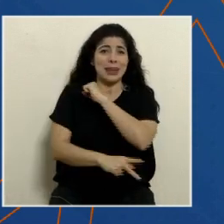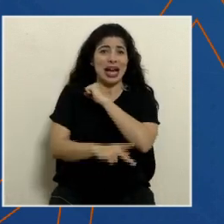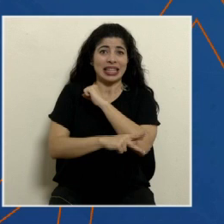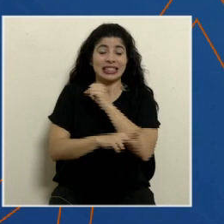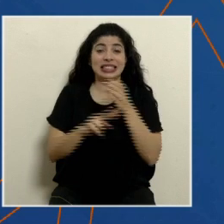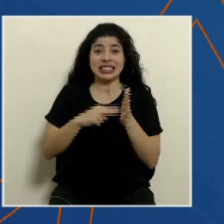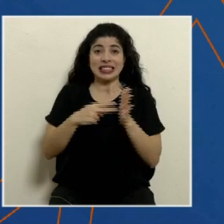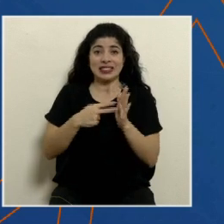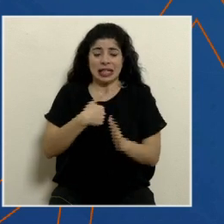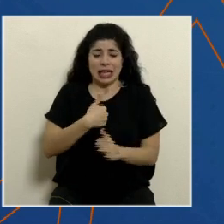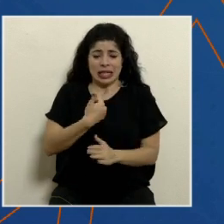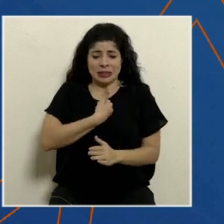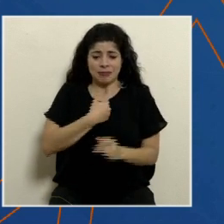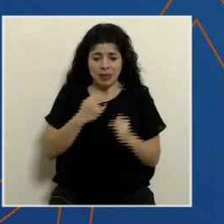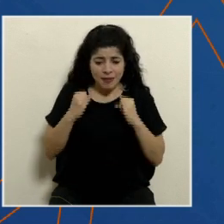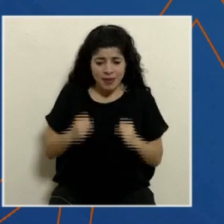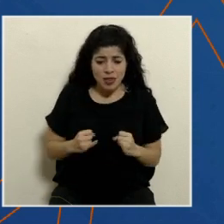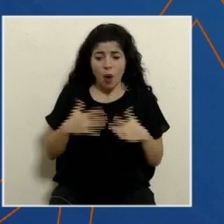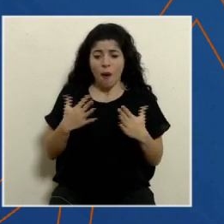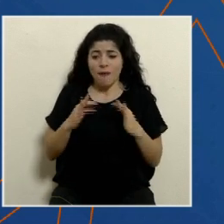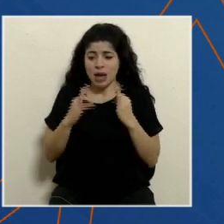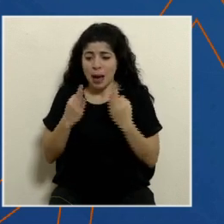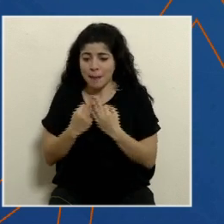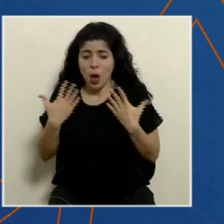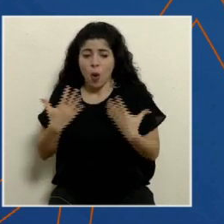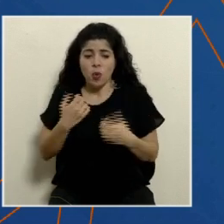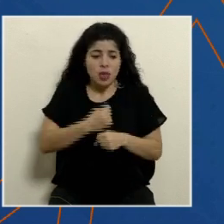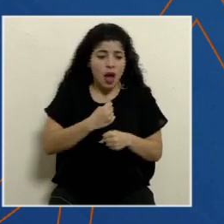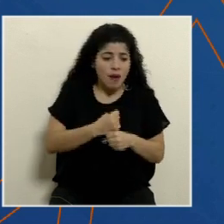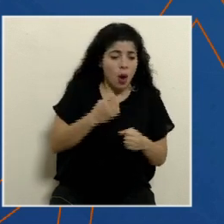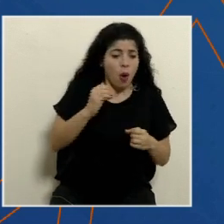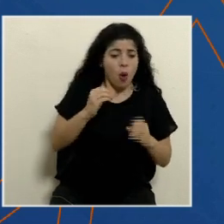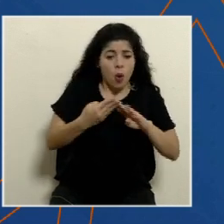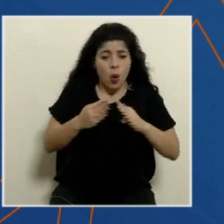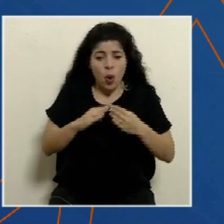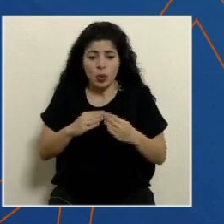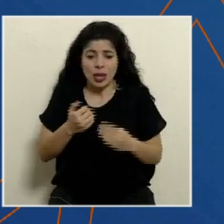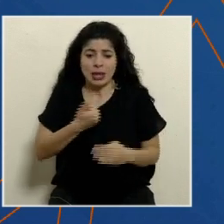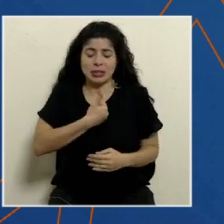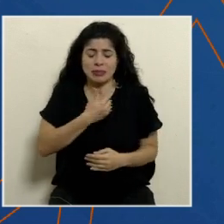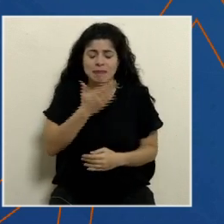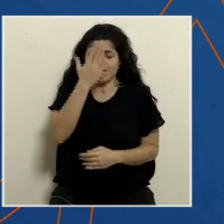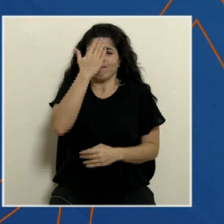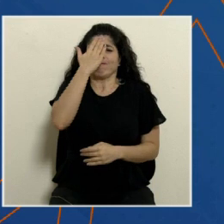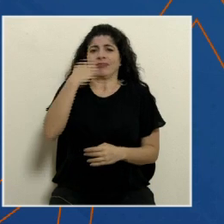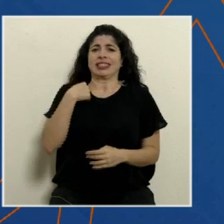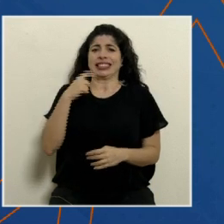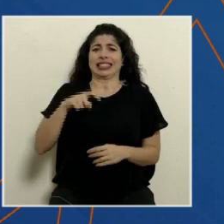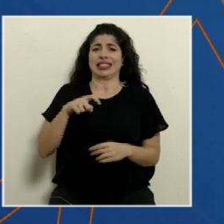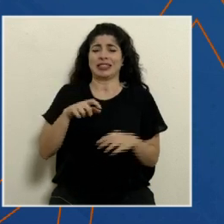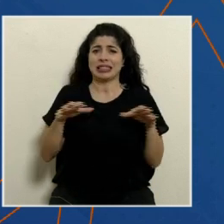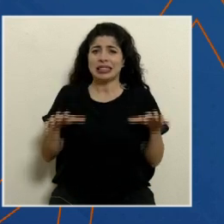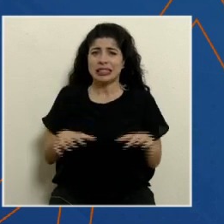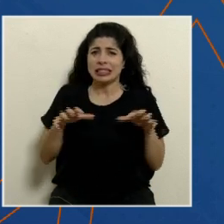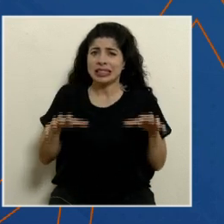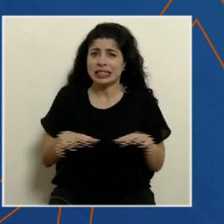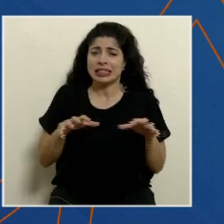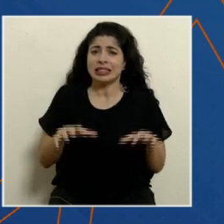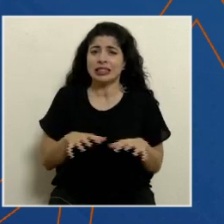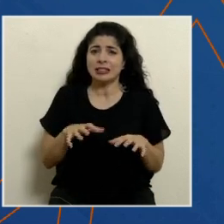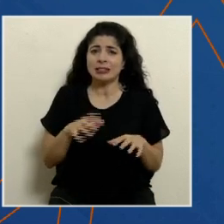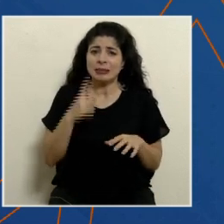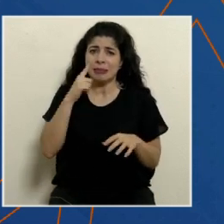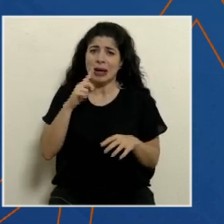plano individual, familiar, laboral, comunitario, las acciones tendientes